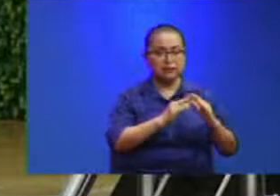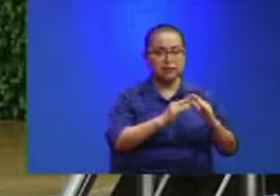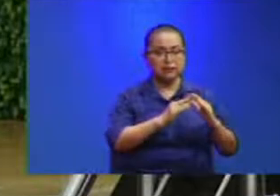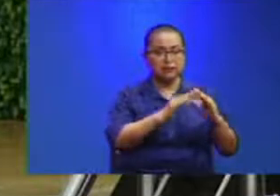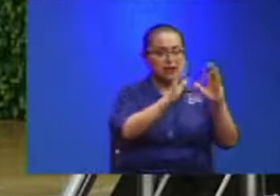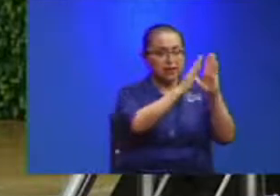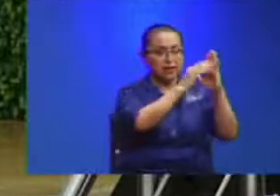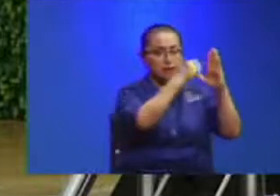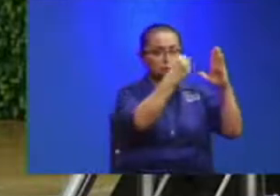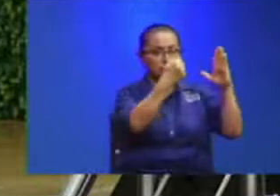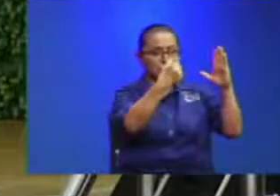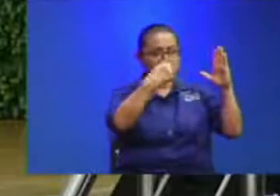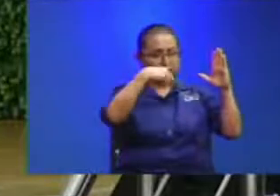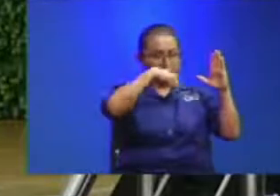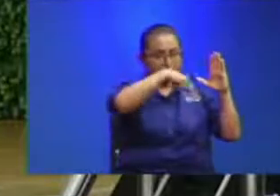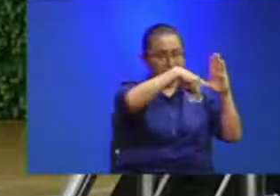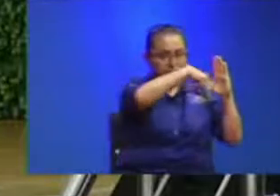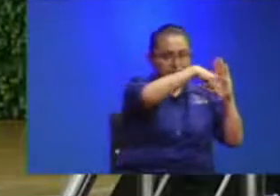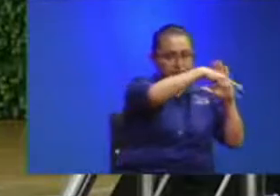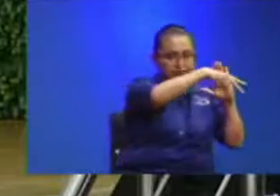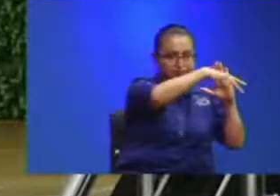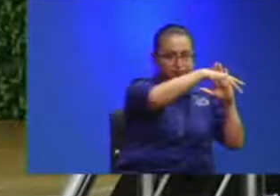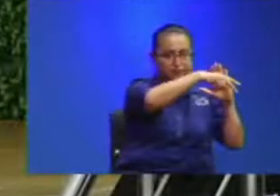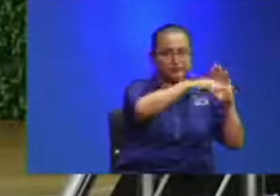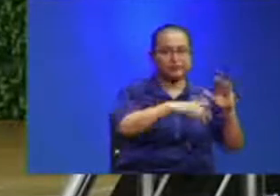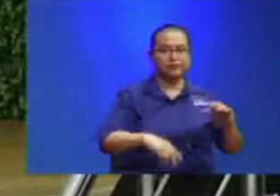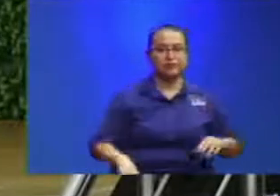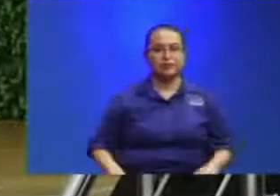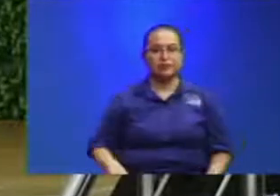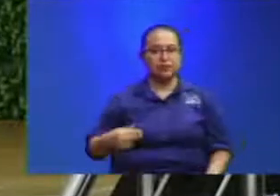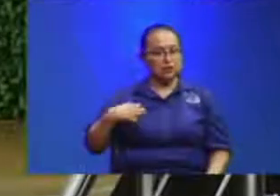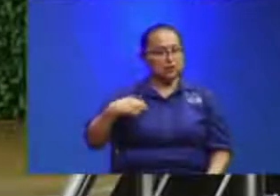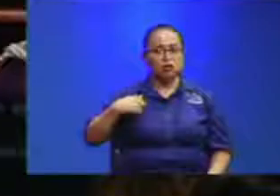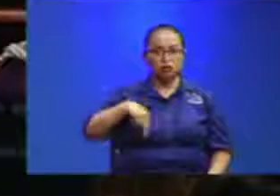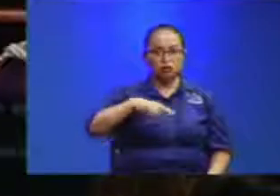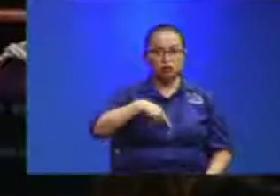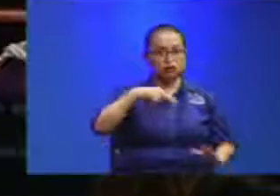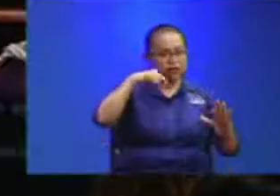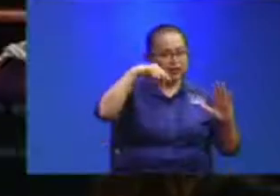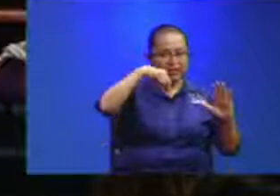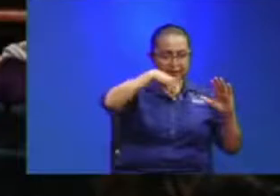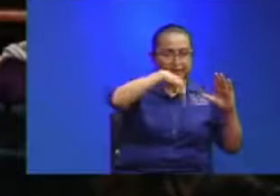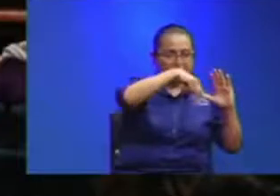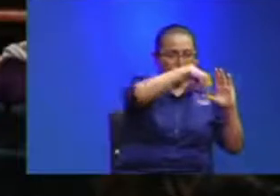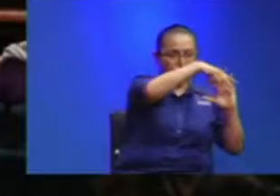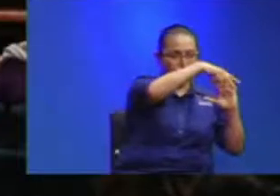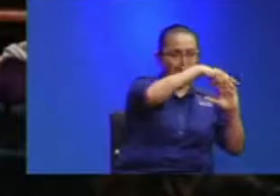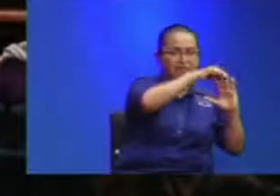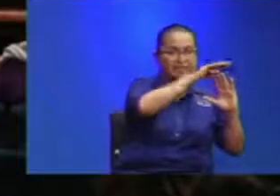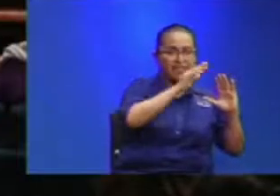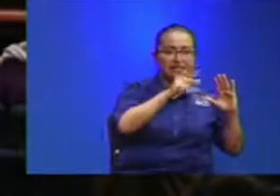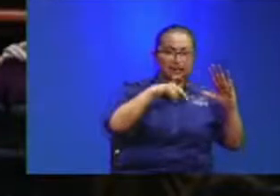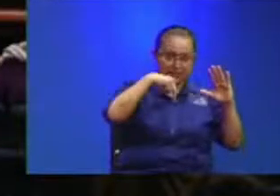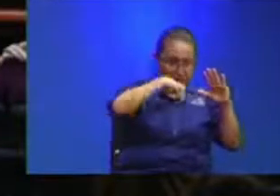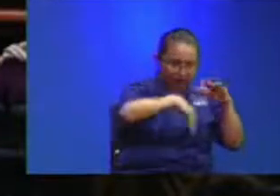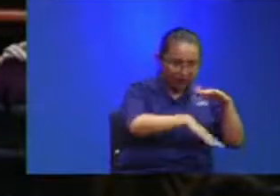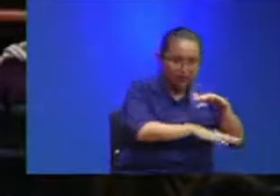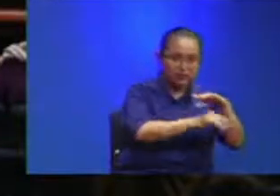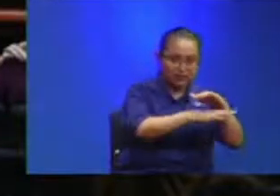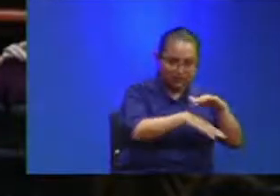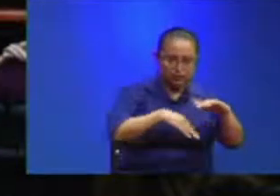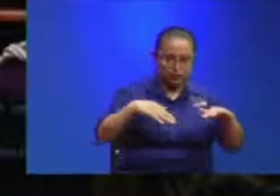no sólo entra y sale solo entra y sale la mayoría entramos y salimos pero hay que darles una revisadita